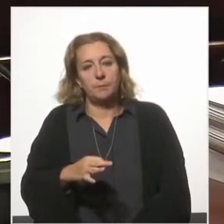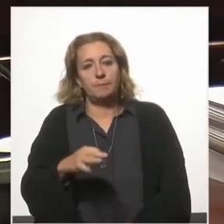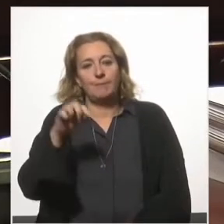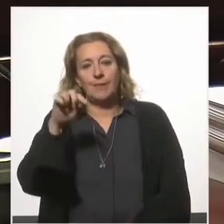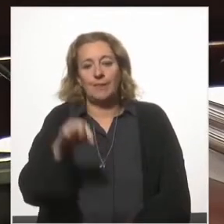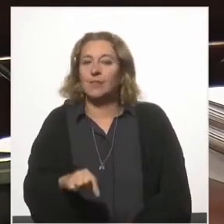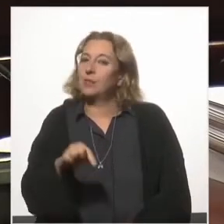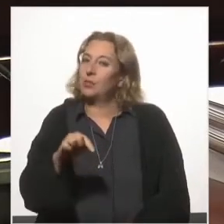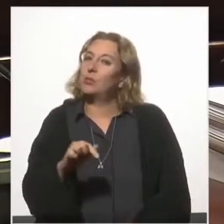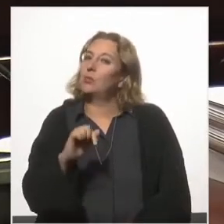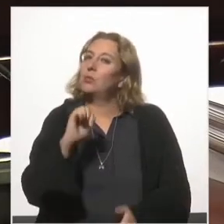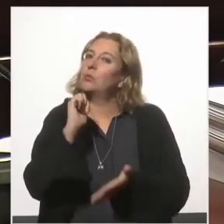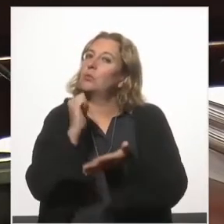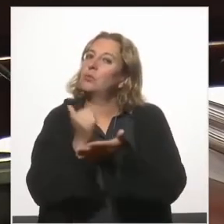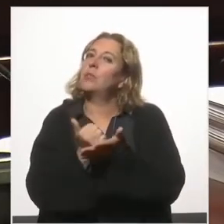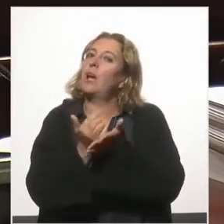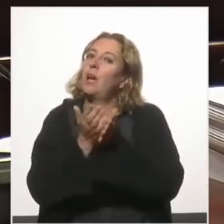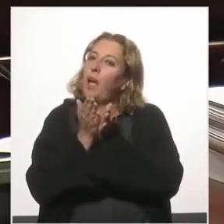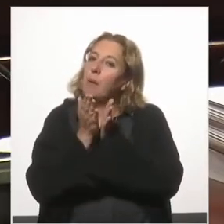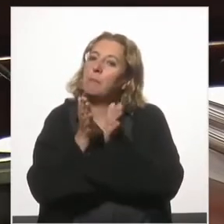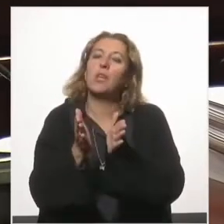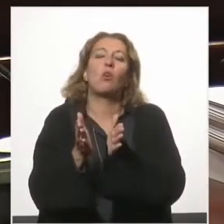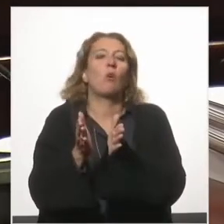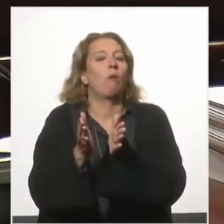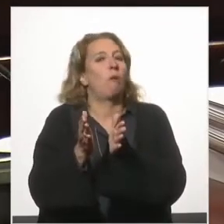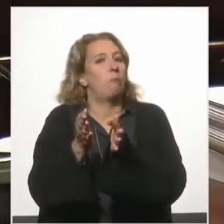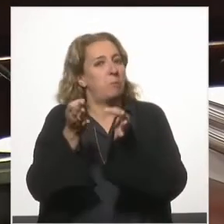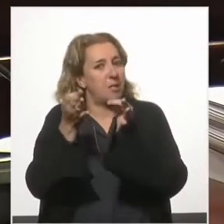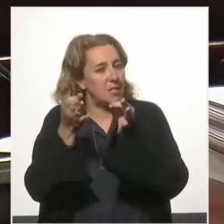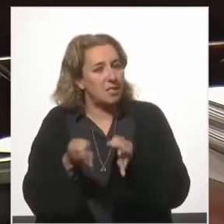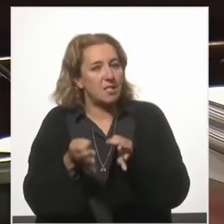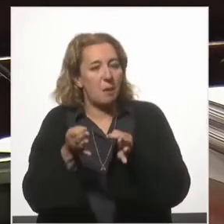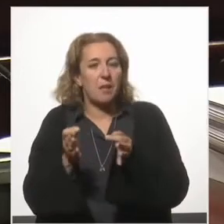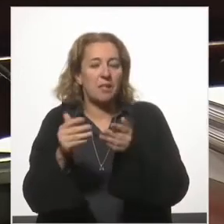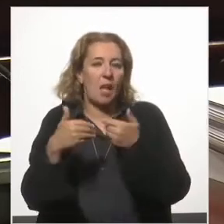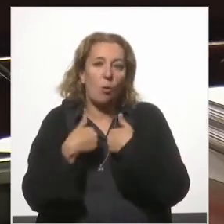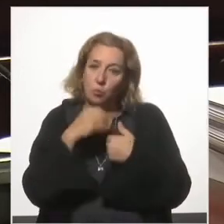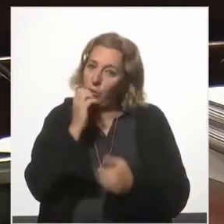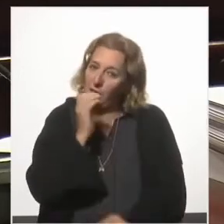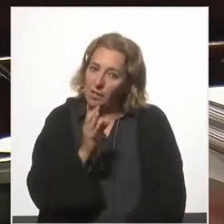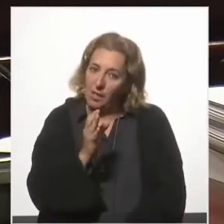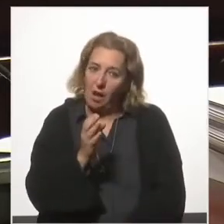esto está en el camino que precisamente como autocrítica,